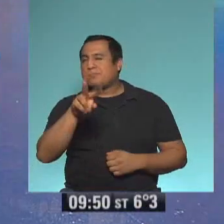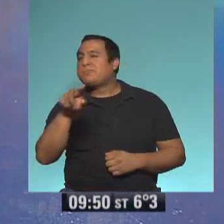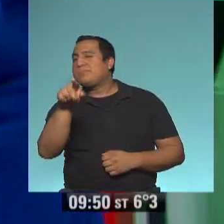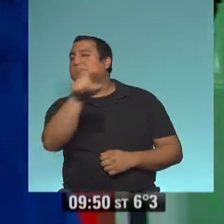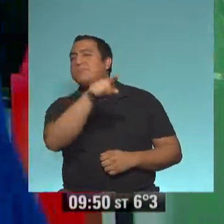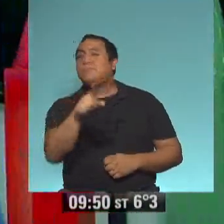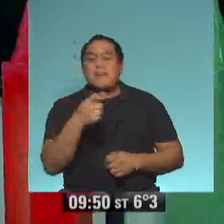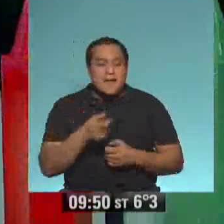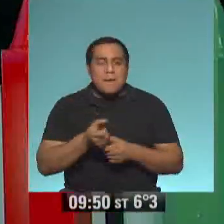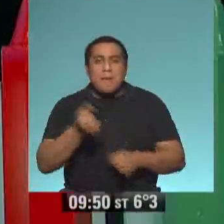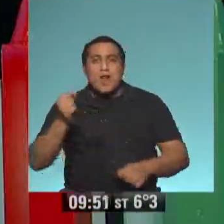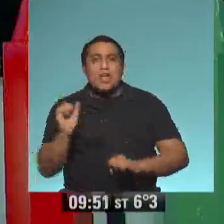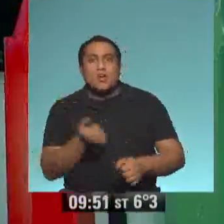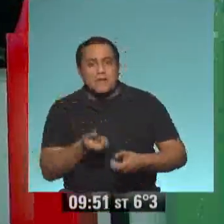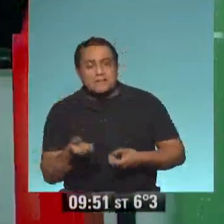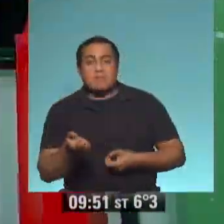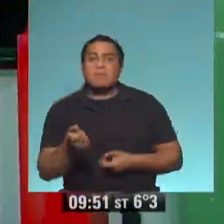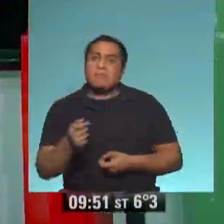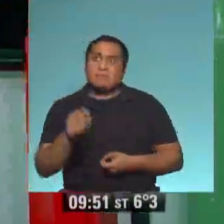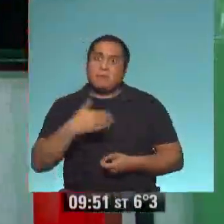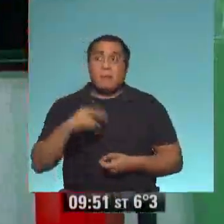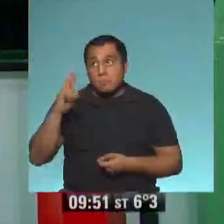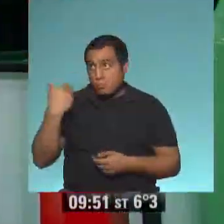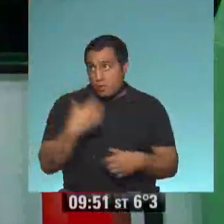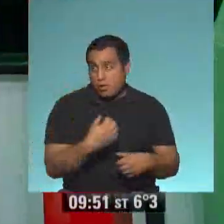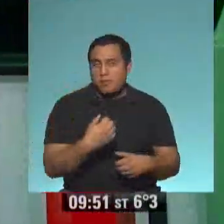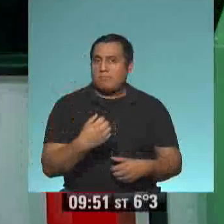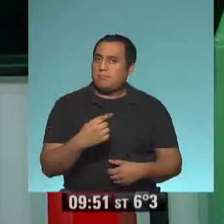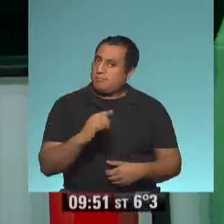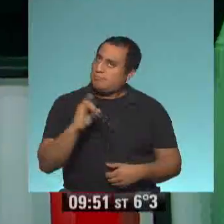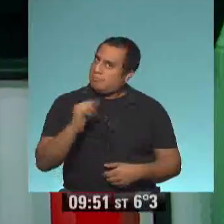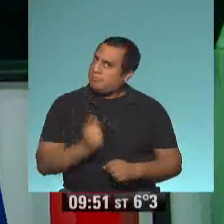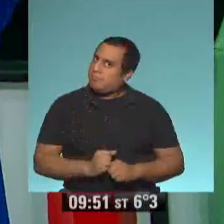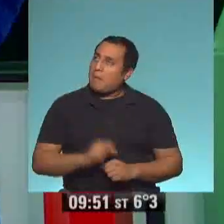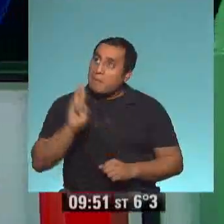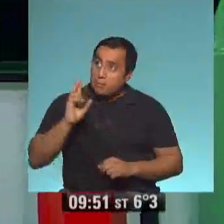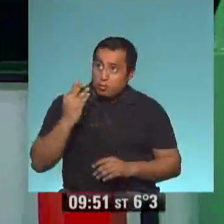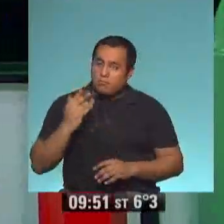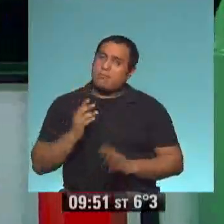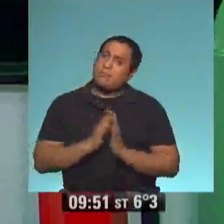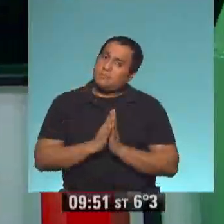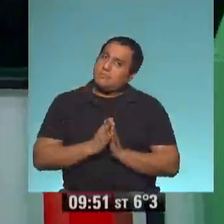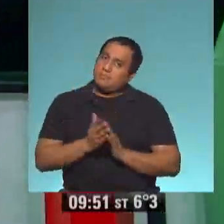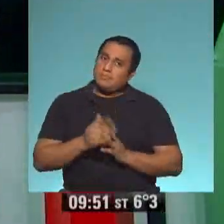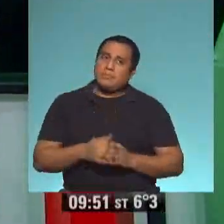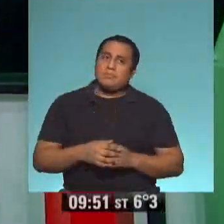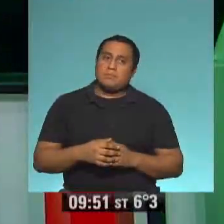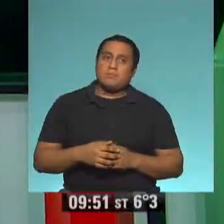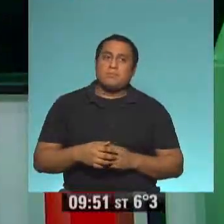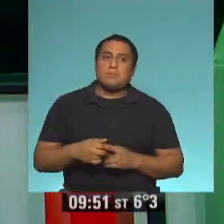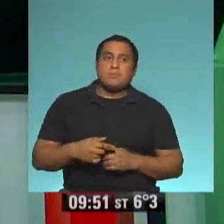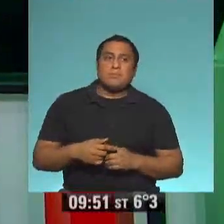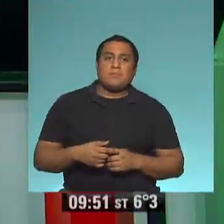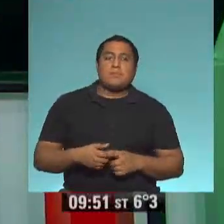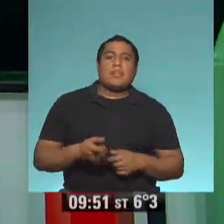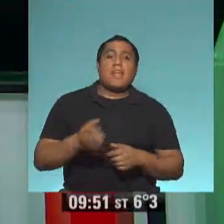Ahí, con los palos de la escoba. Sí. Le pidieron permiso a mamá. Sí. Y a papá con la escoba, ¿no? Sí, pidan permiso. Por favor, a los adultos. Y sacudan las escobas y nos llenamos de tierra a